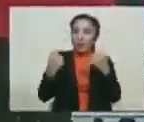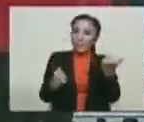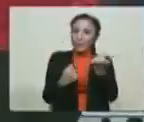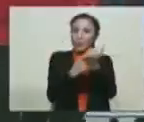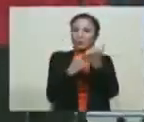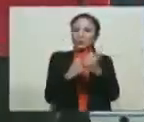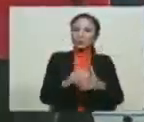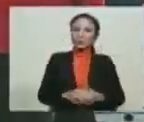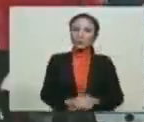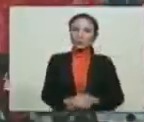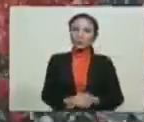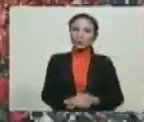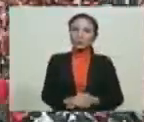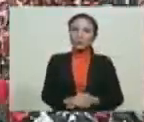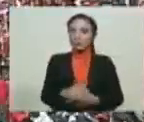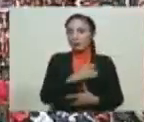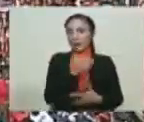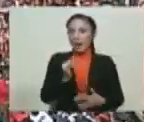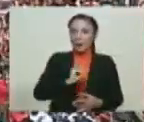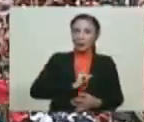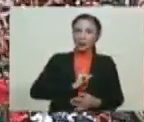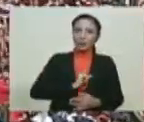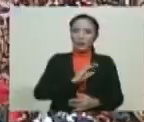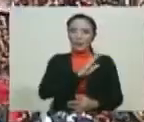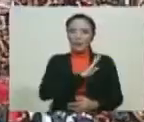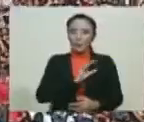encontró su identidad